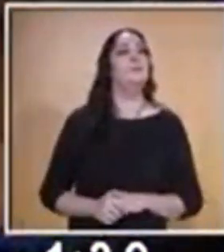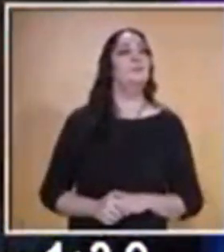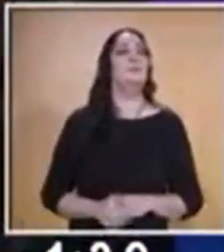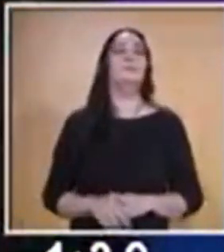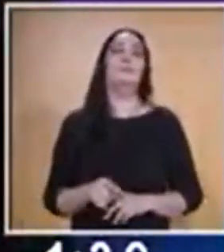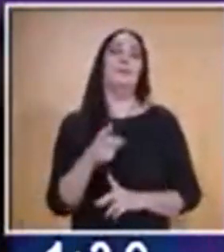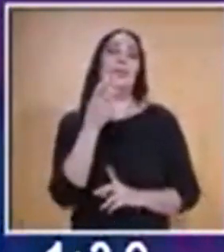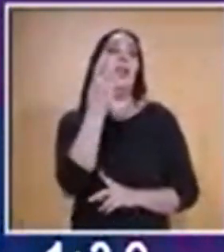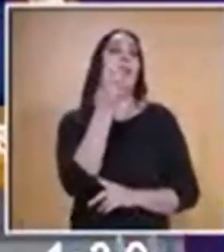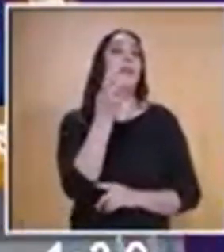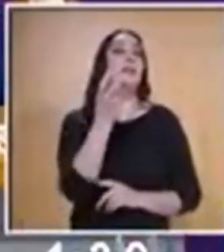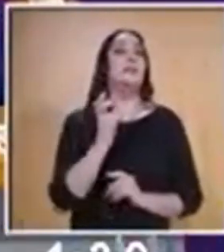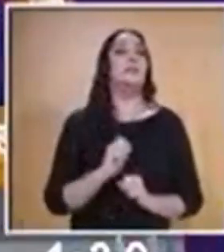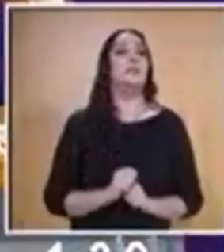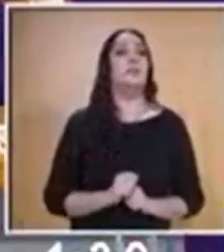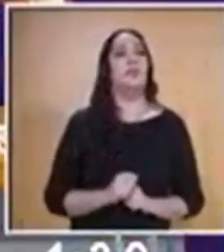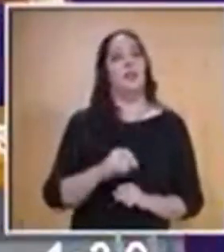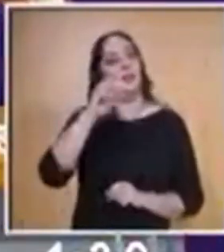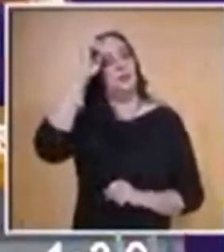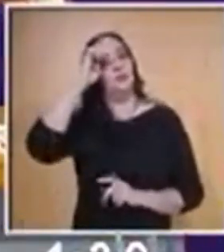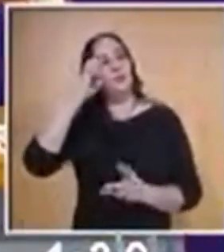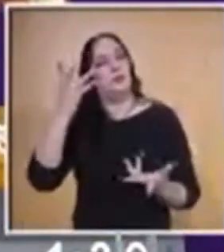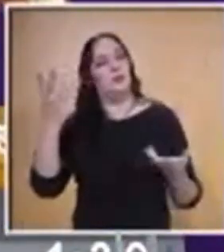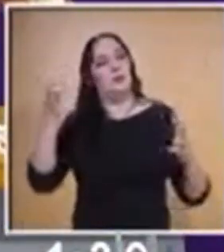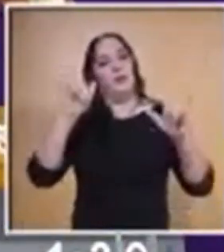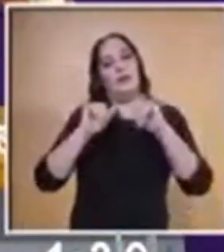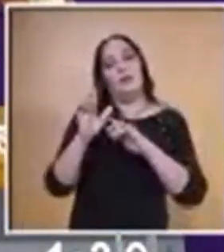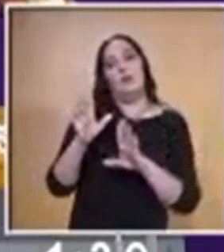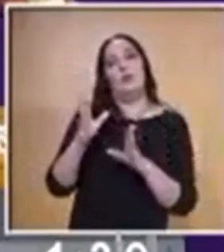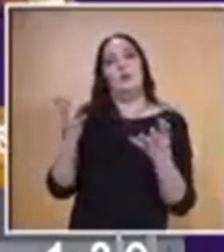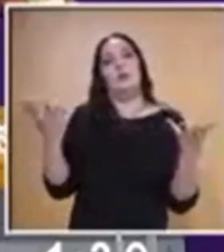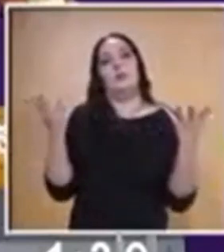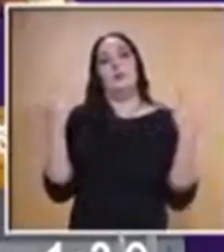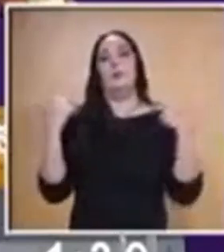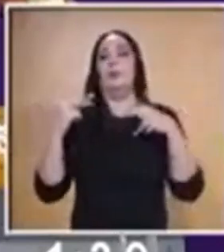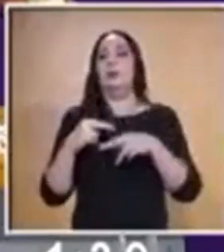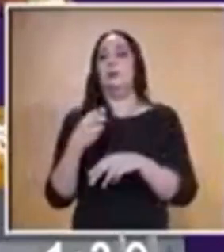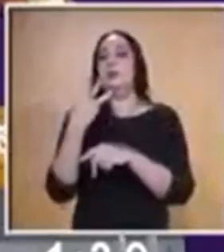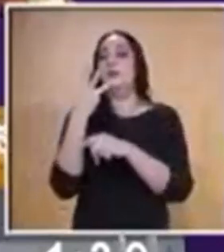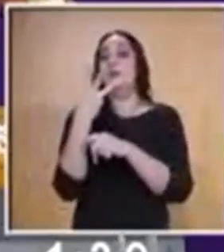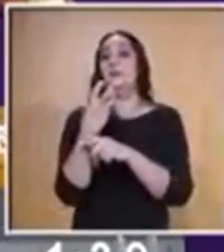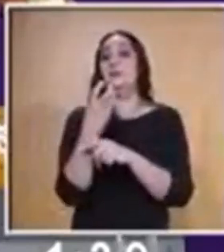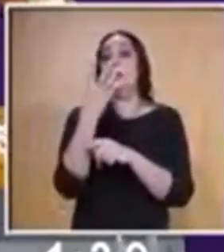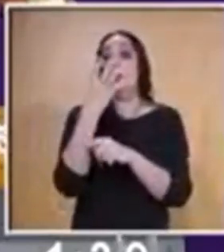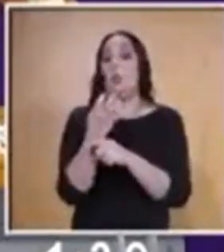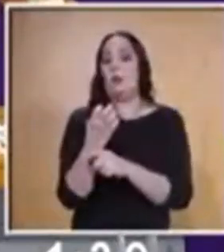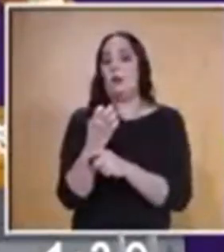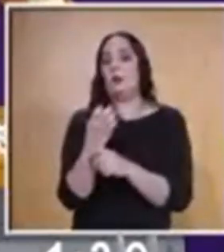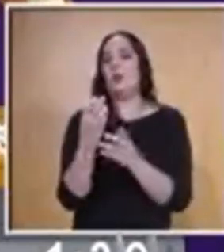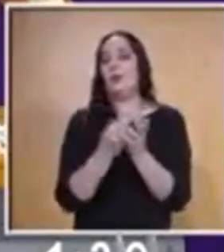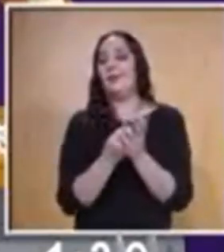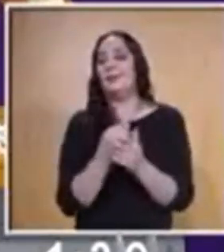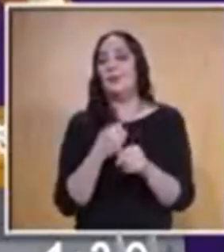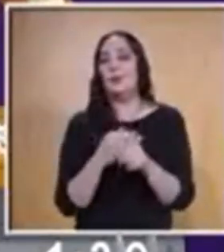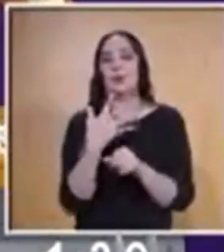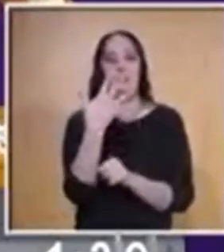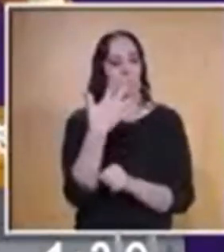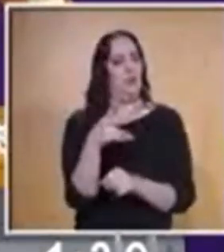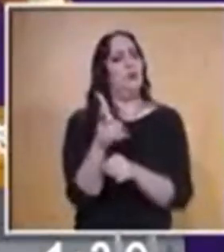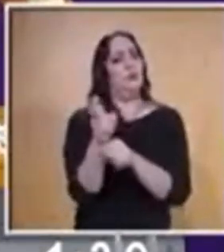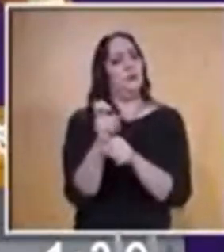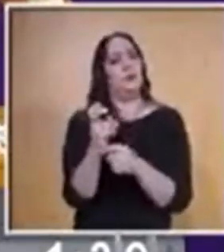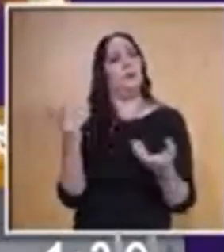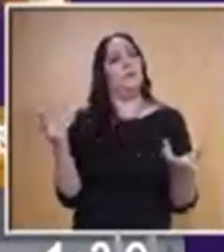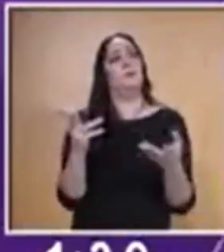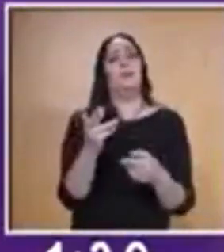forma, este experimento lo realizaron los maestros de tercero y cuarto en la clase número 5. Por lo tanto, también los invitamos a realizar. Son 2